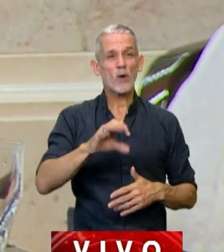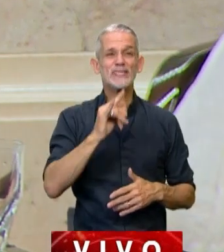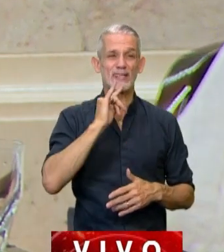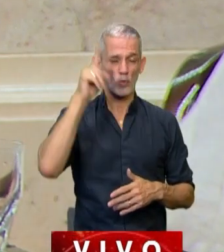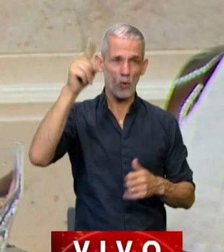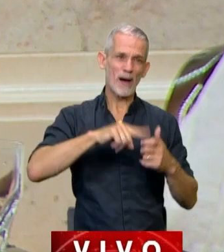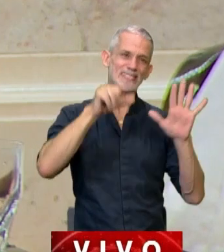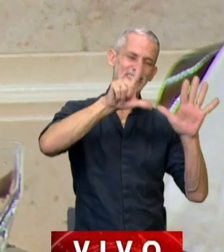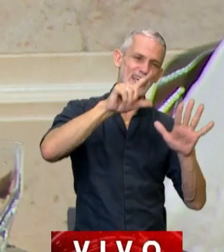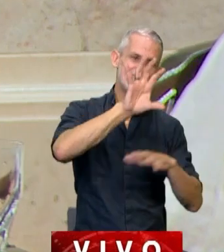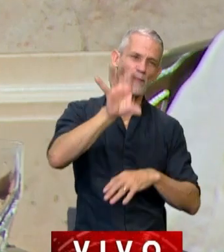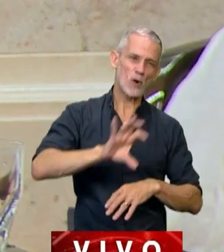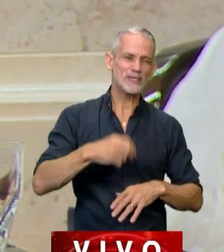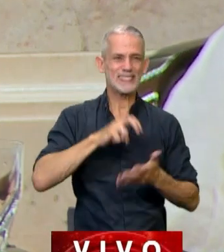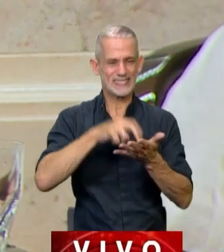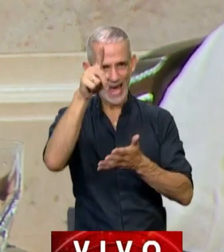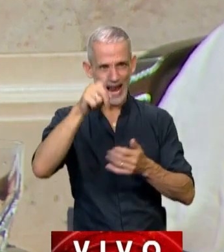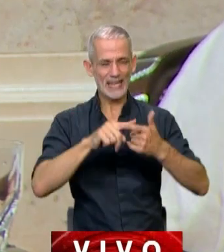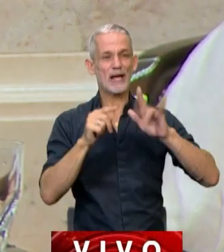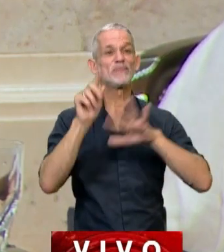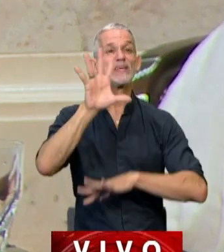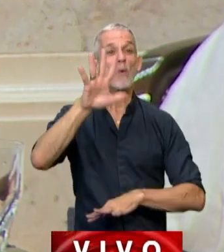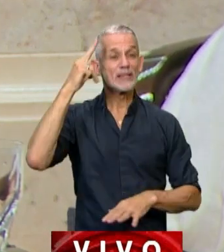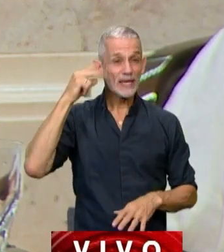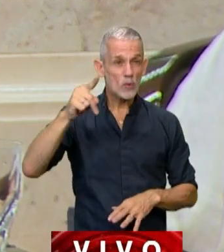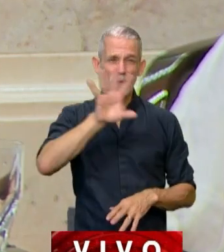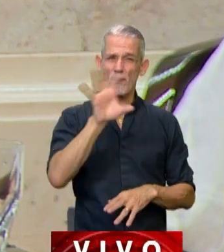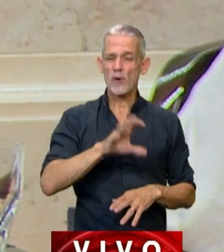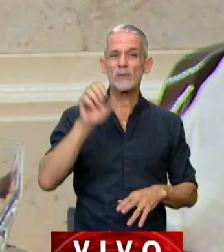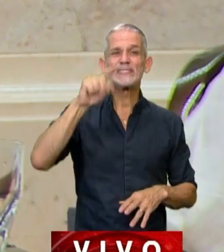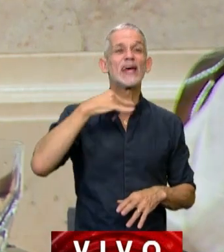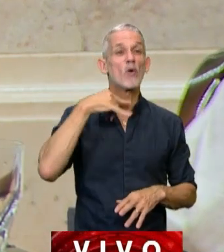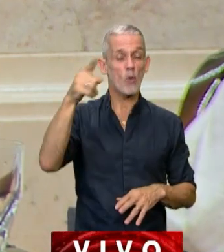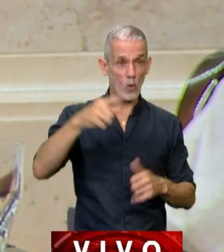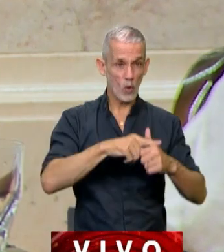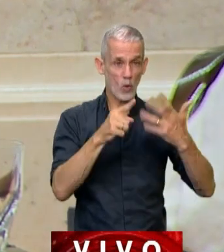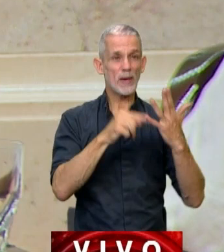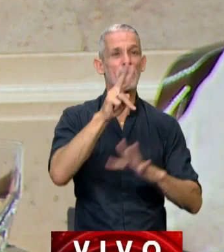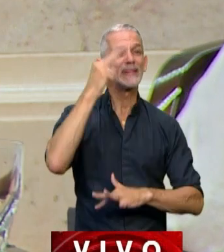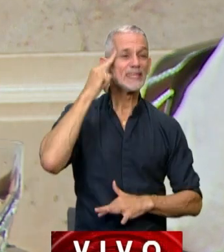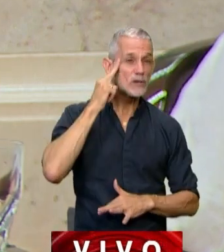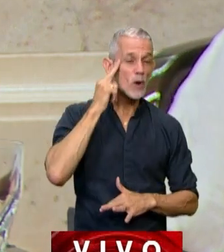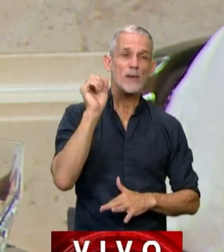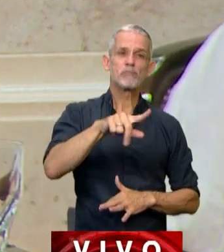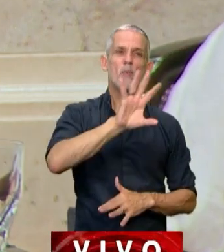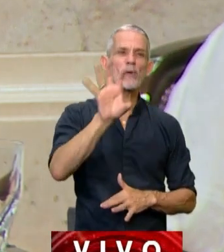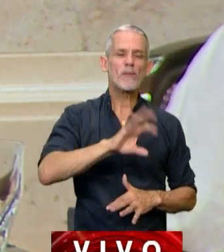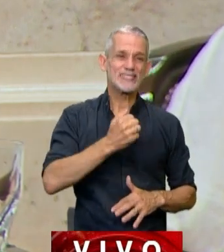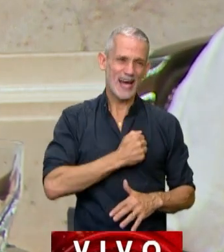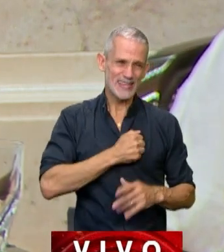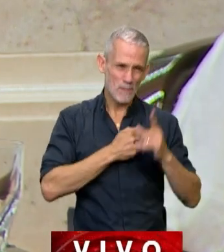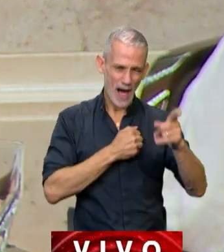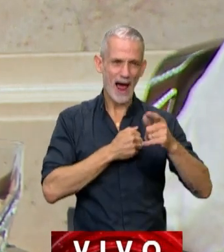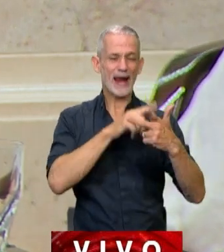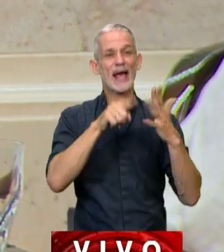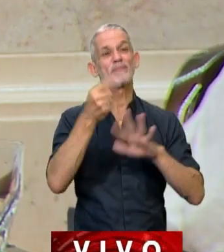de Tucumán, 7 de la provincia de Salta, 59 de la provincia de Jujuy, 29 son de la provincia de